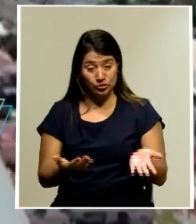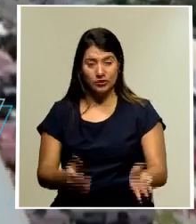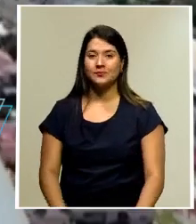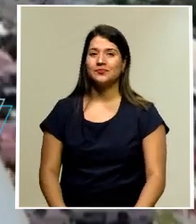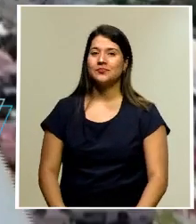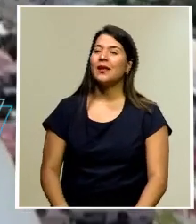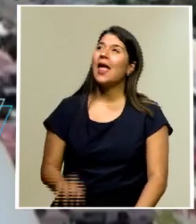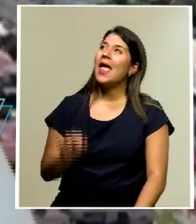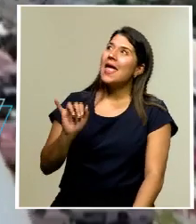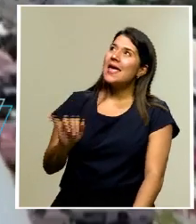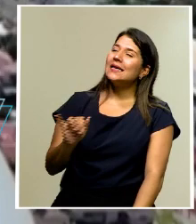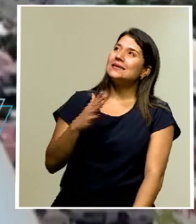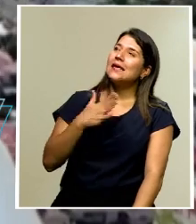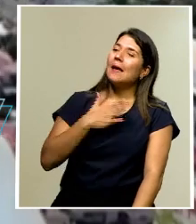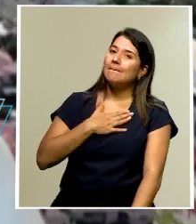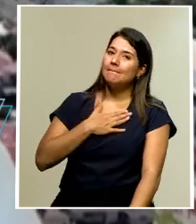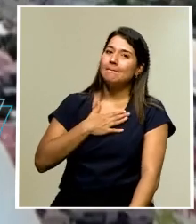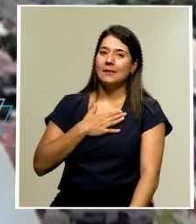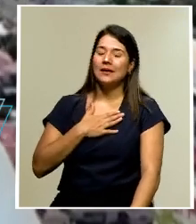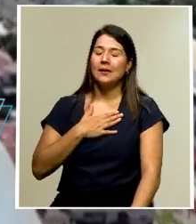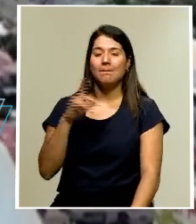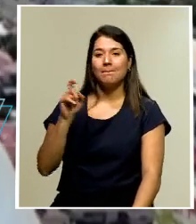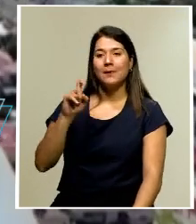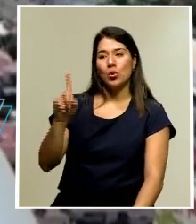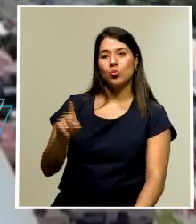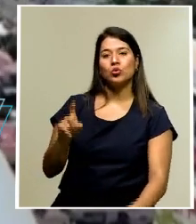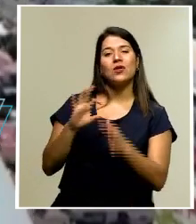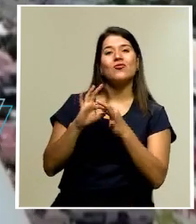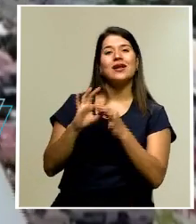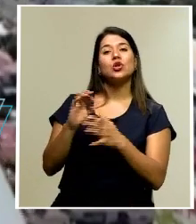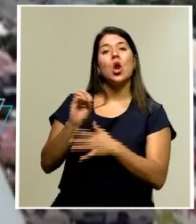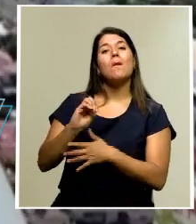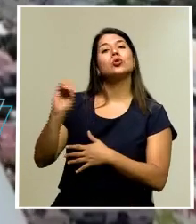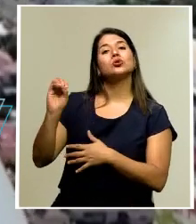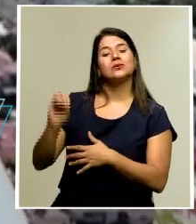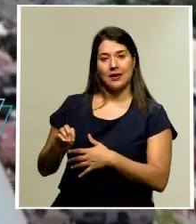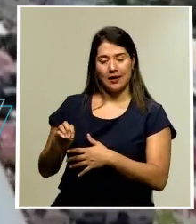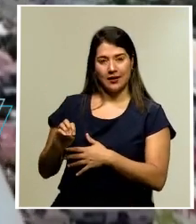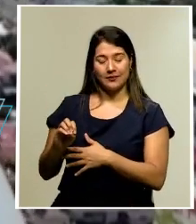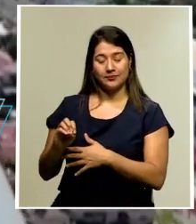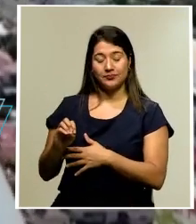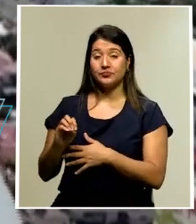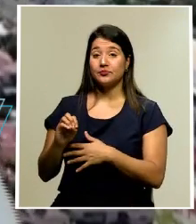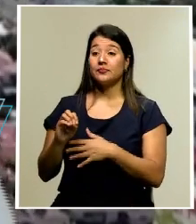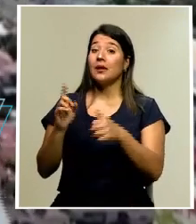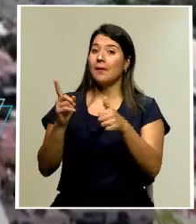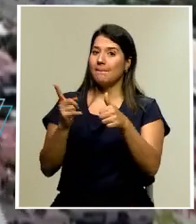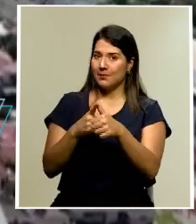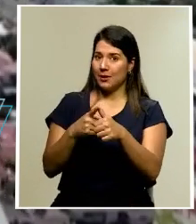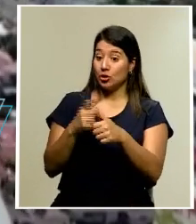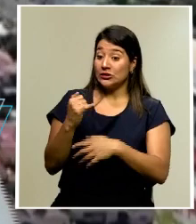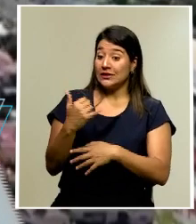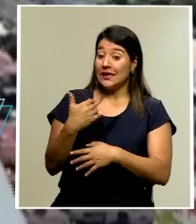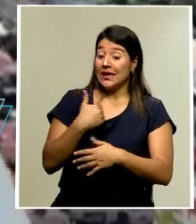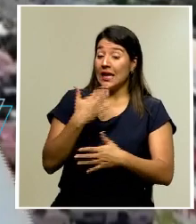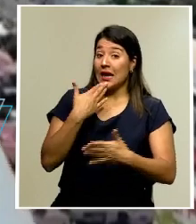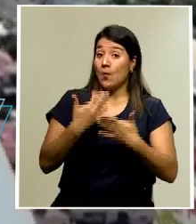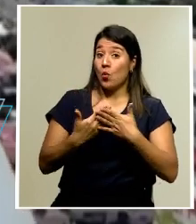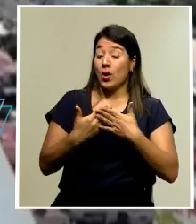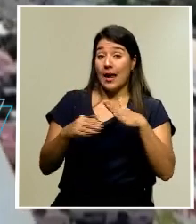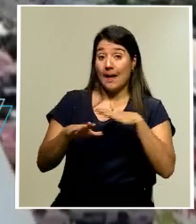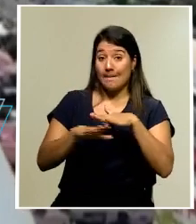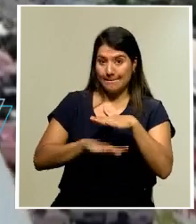Esa es mi hipótesis respecto del porcentaje que hablábamos, Ernesto. Si hay primero, si hay una base dura